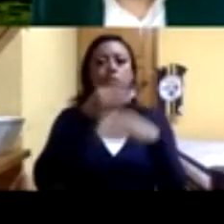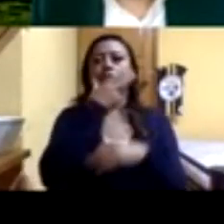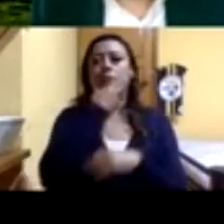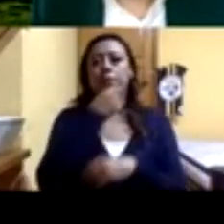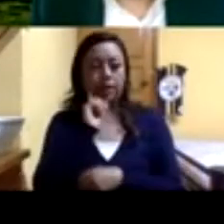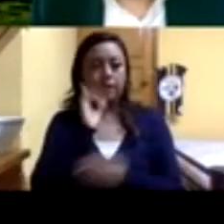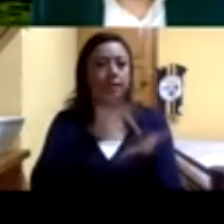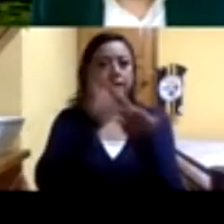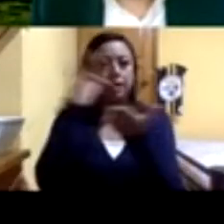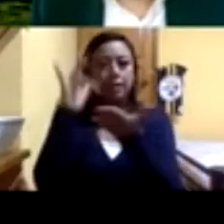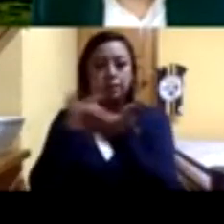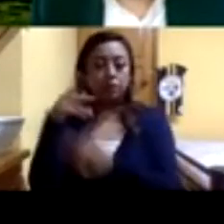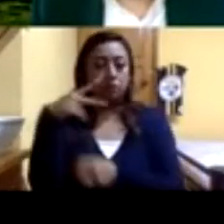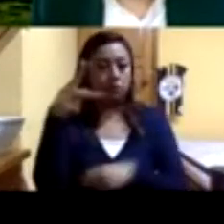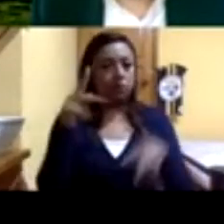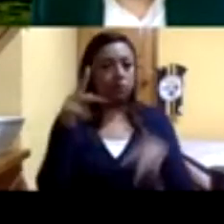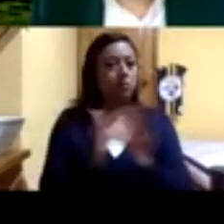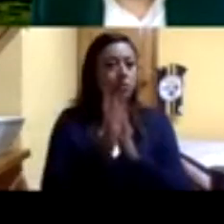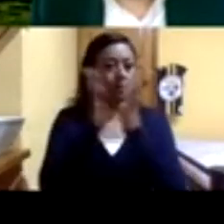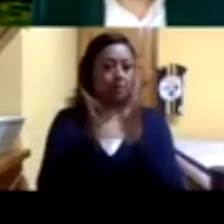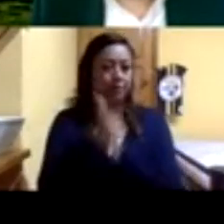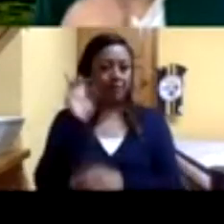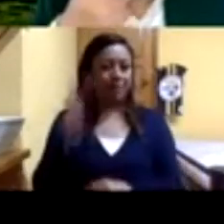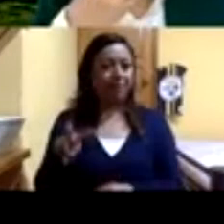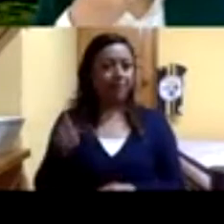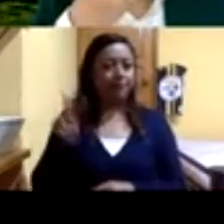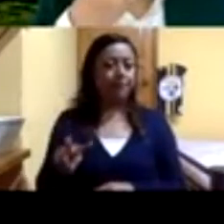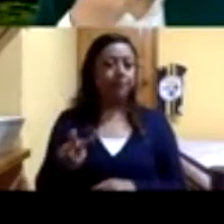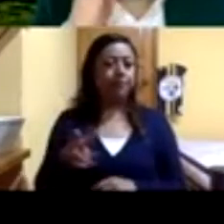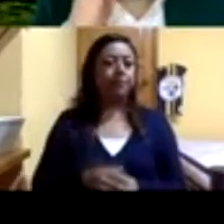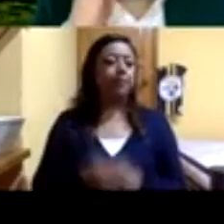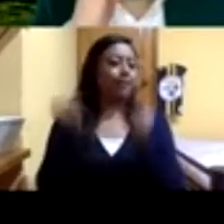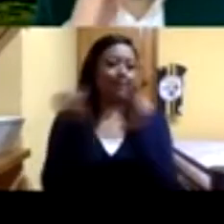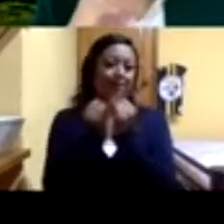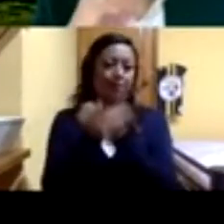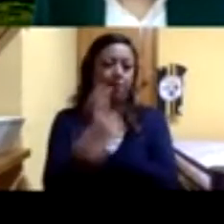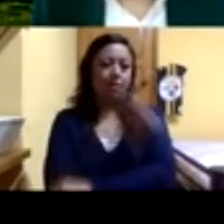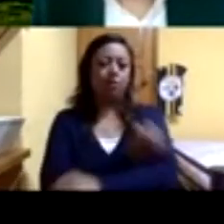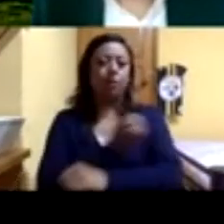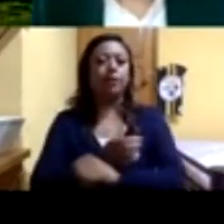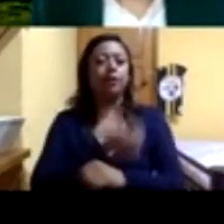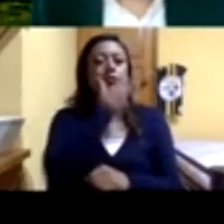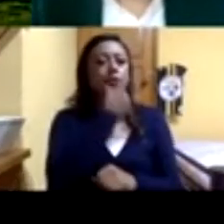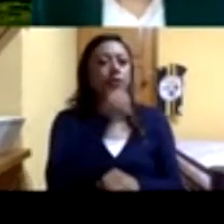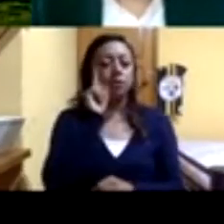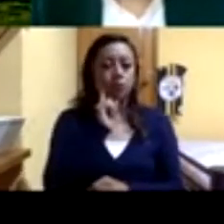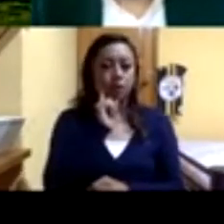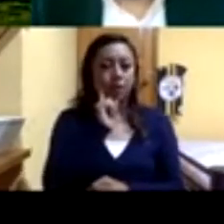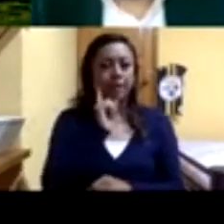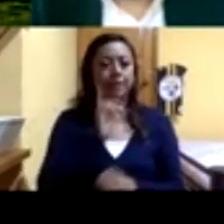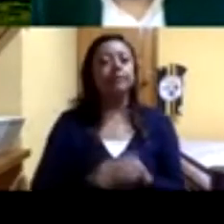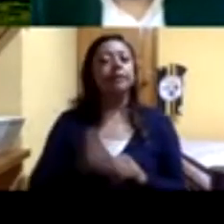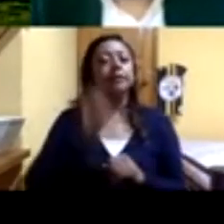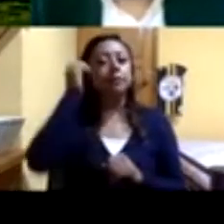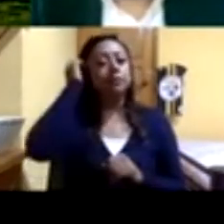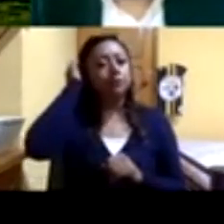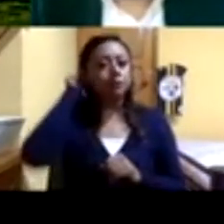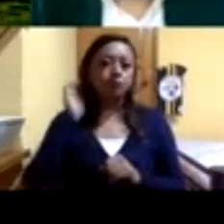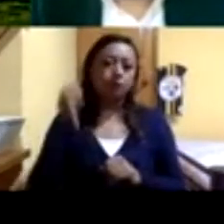y como mis compañeros diputados me antecedieron, parte de la